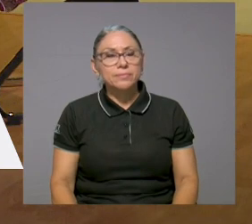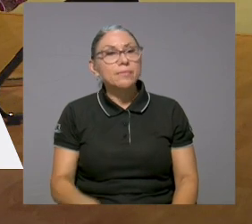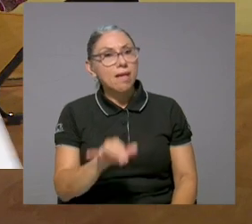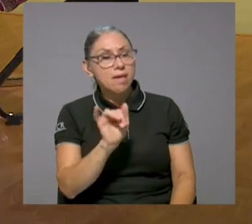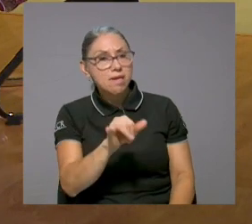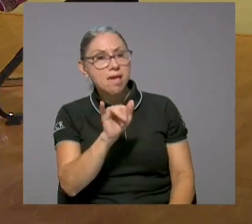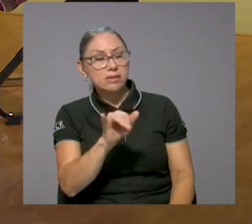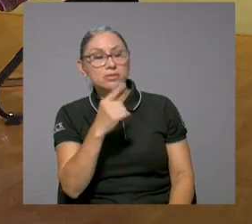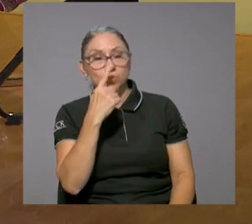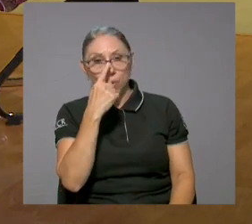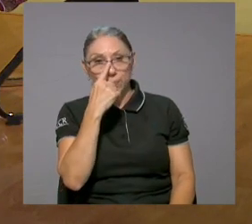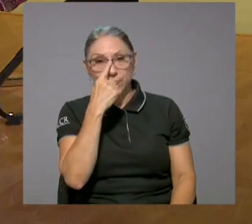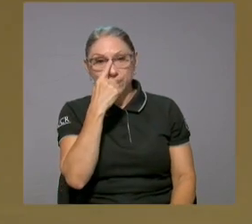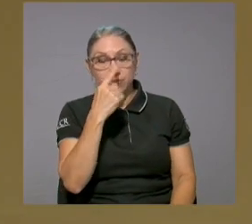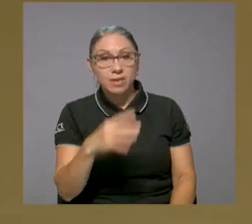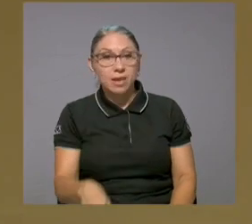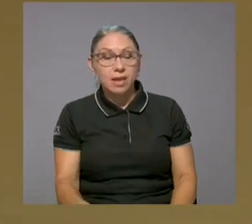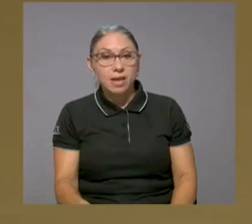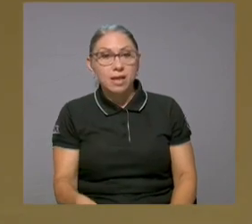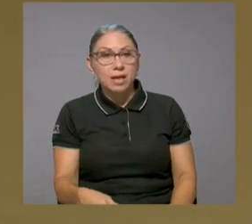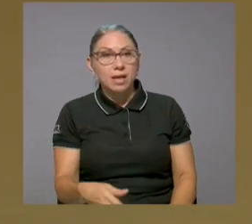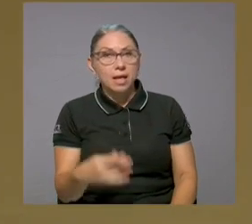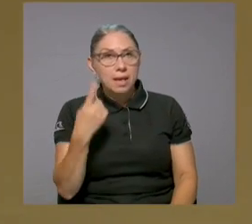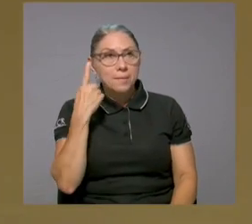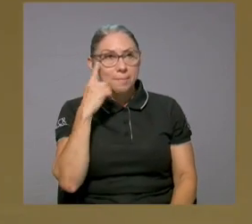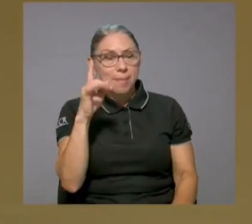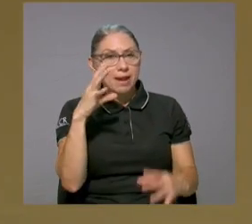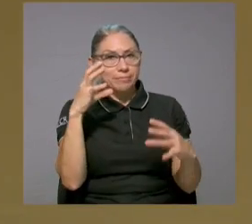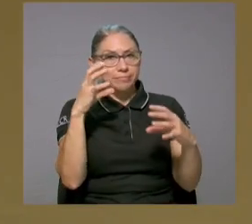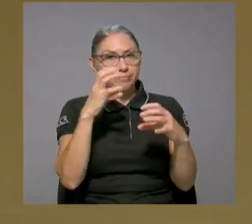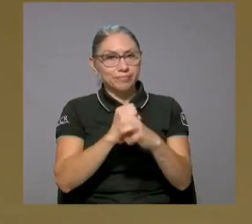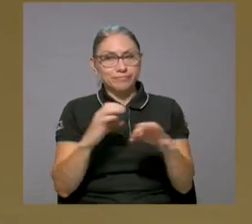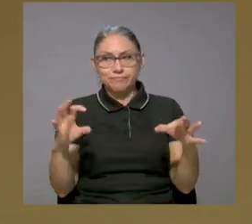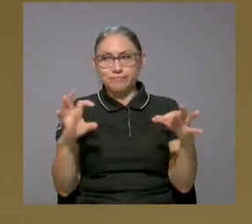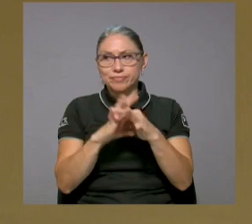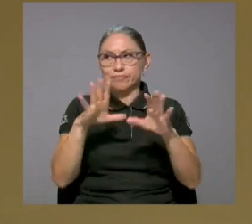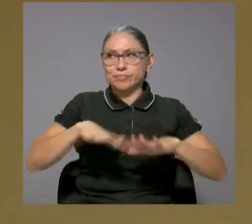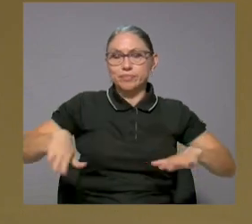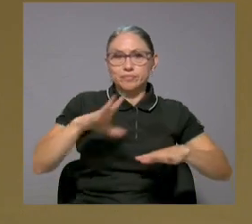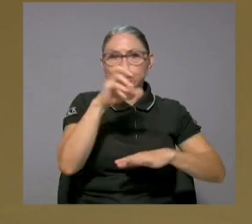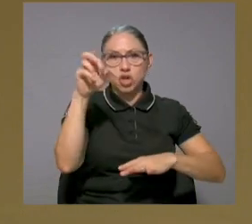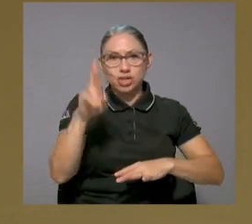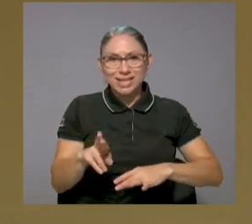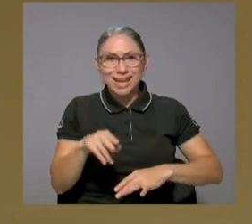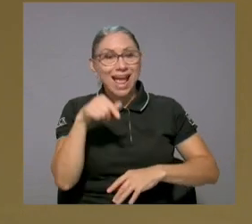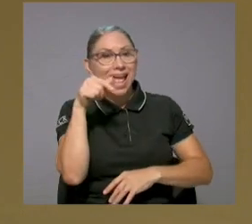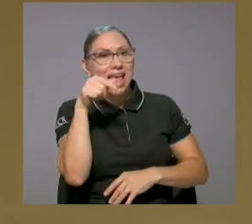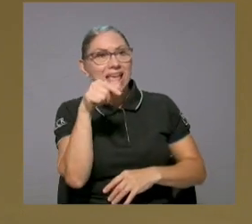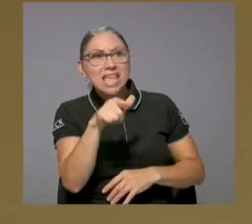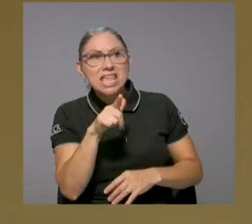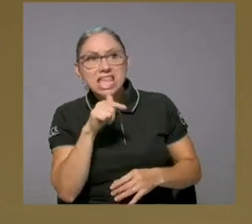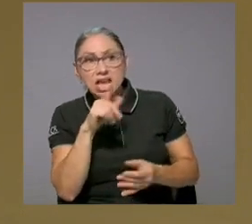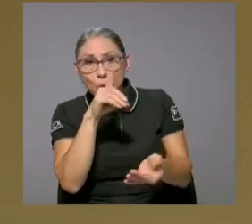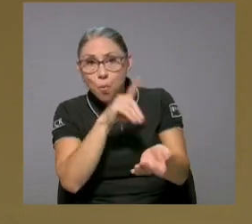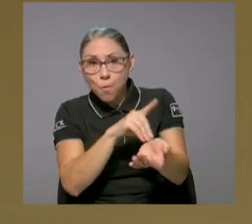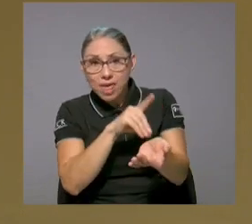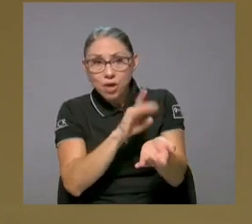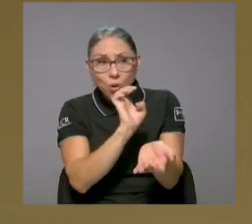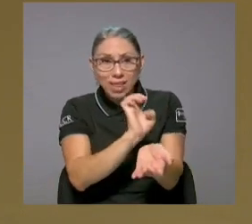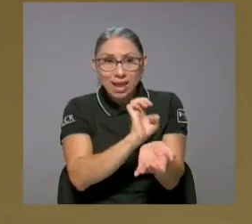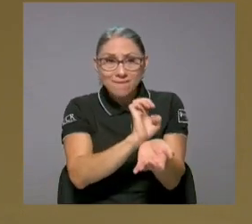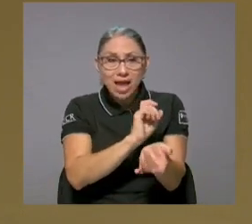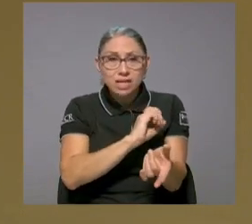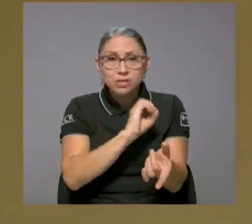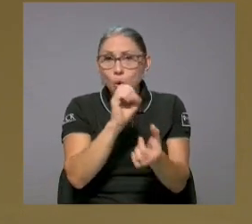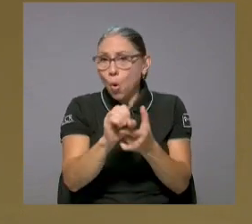Esto, para aterrizarlo en el contexto nacional, ¿es un médico de LEVAIS o tiene que ir a nivel